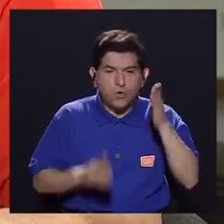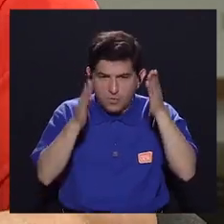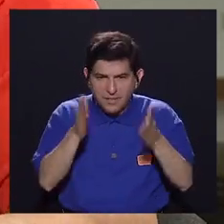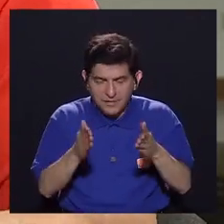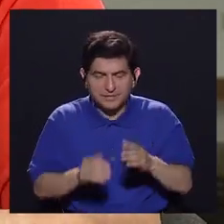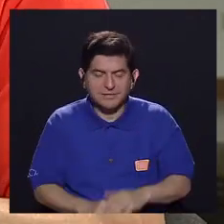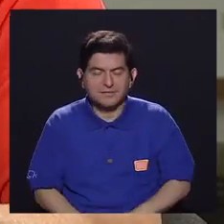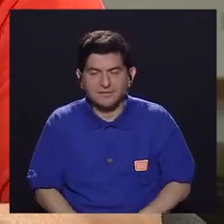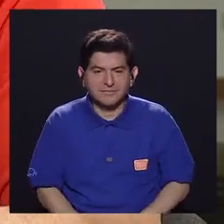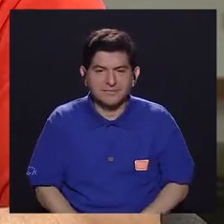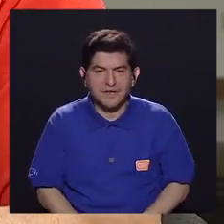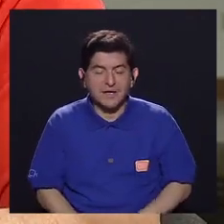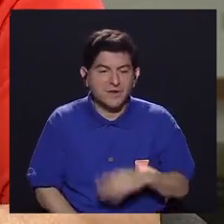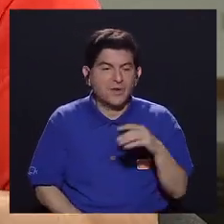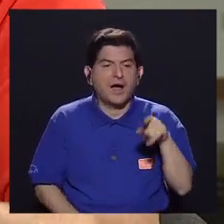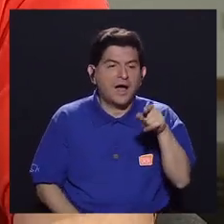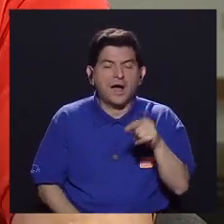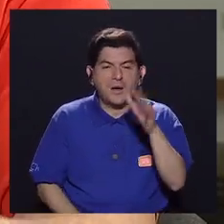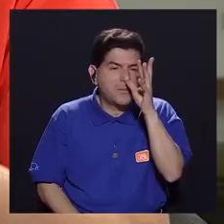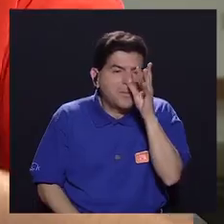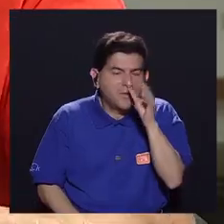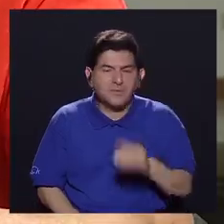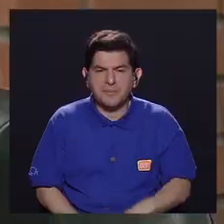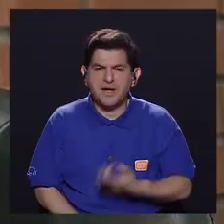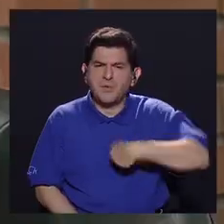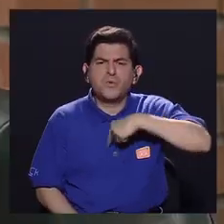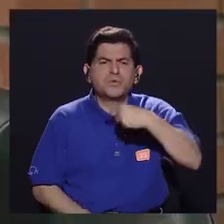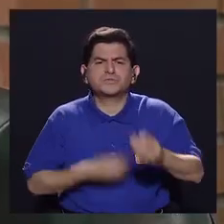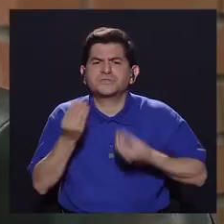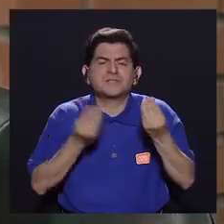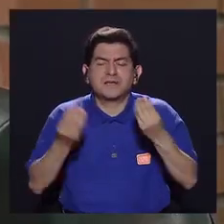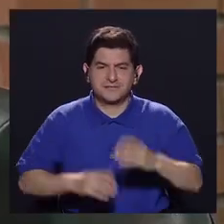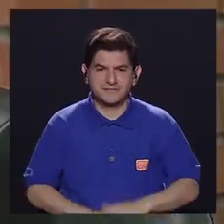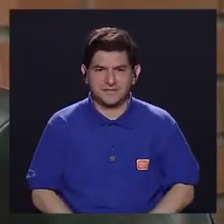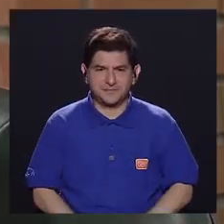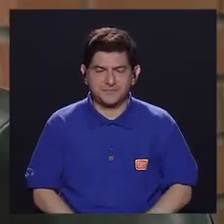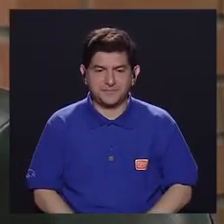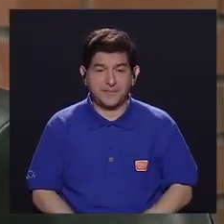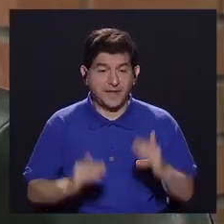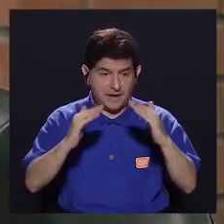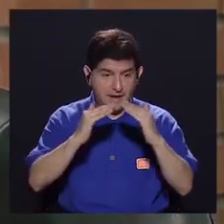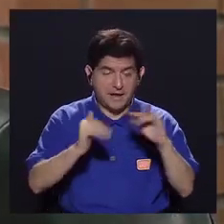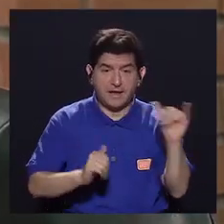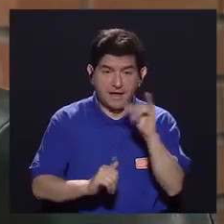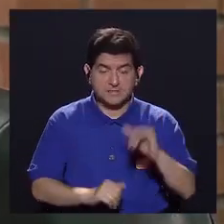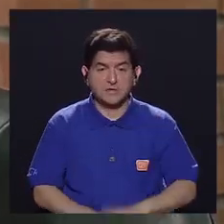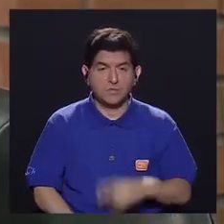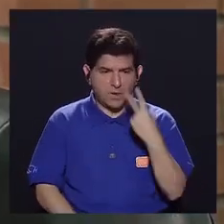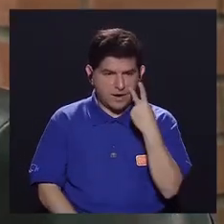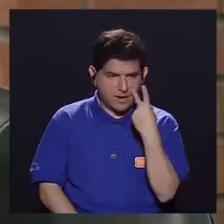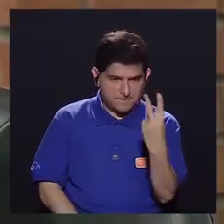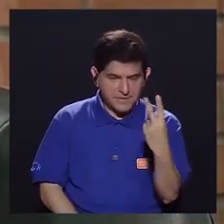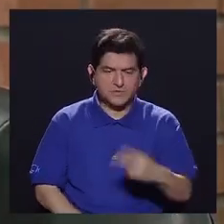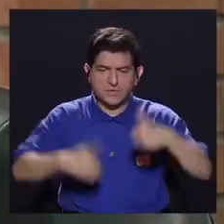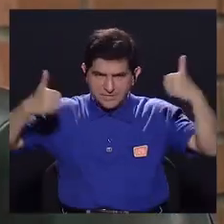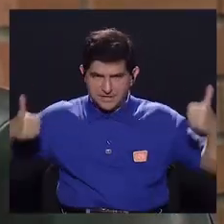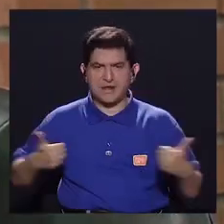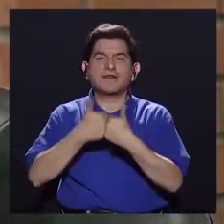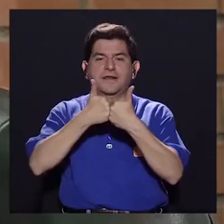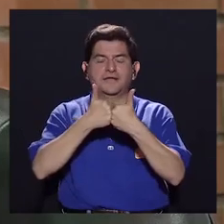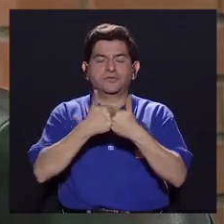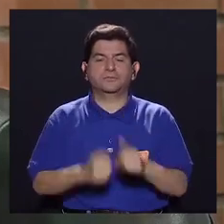tal vez bromista, con respecto a eso? ¿Qué puede hacer uno? Pues desde el hogar también es visualizar esto como un reto,